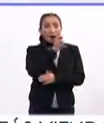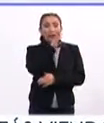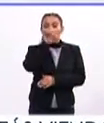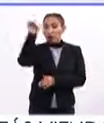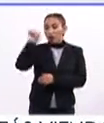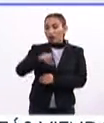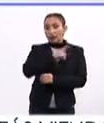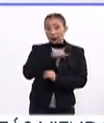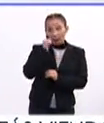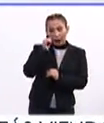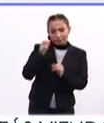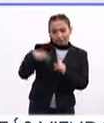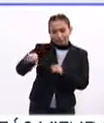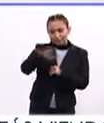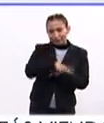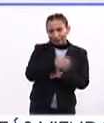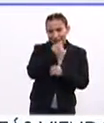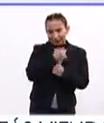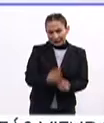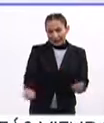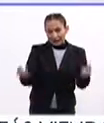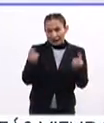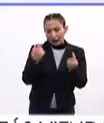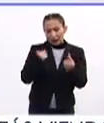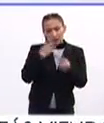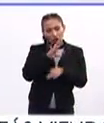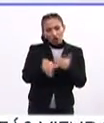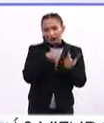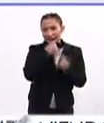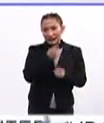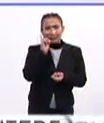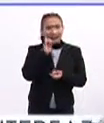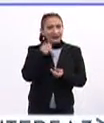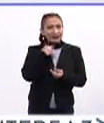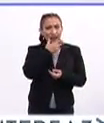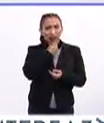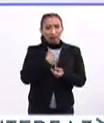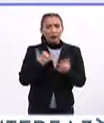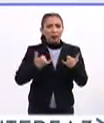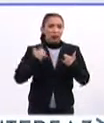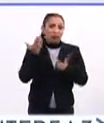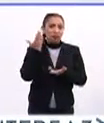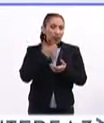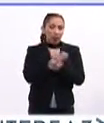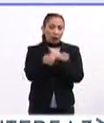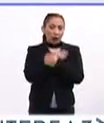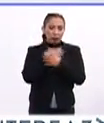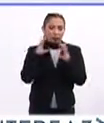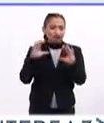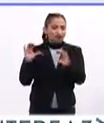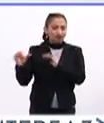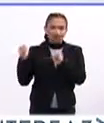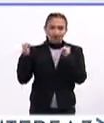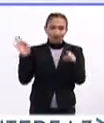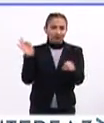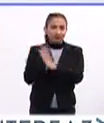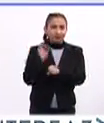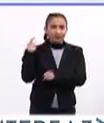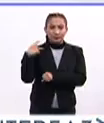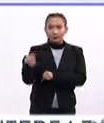respuestas inmediatas para la población en edad escolar, todos los niños, niñas y adolescentes, sería el acceso a la educación, que es algo que